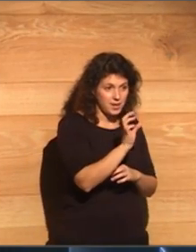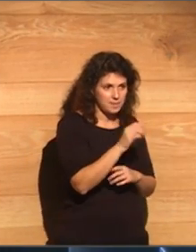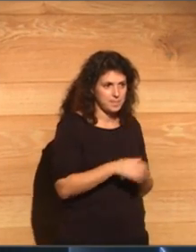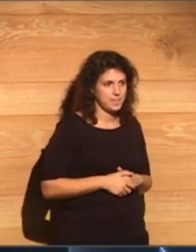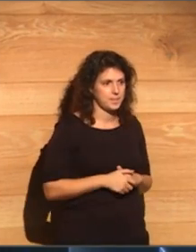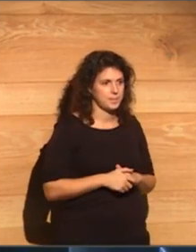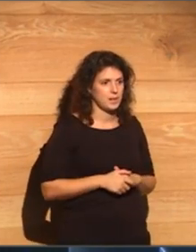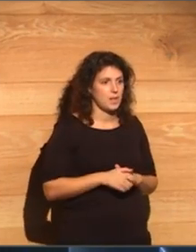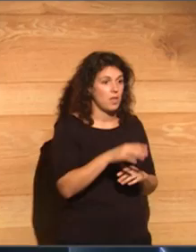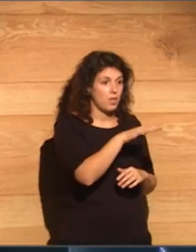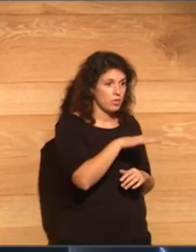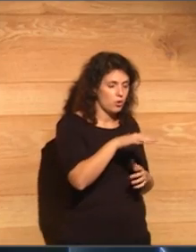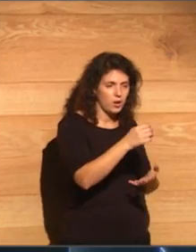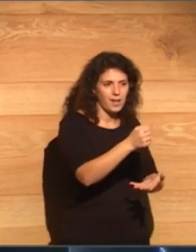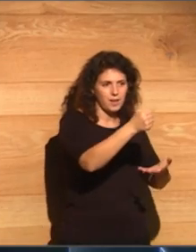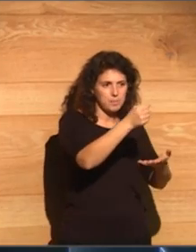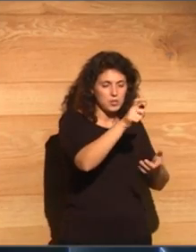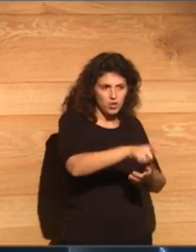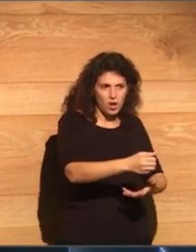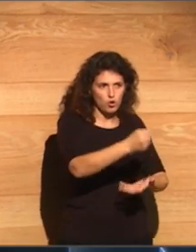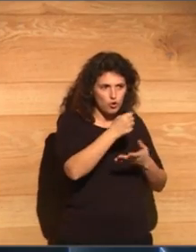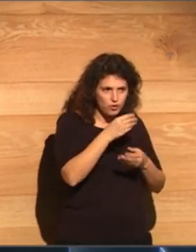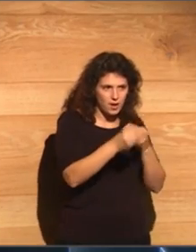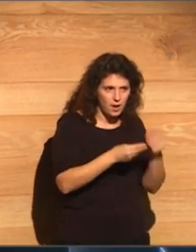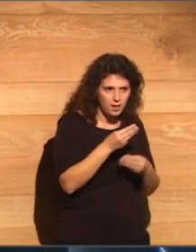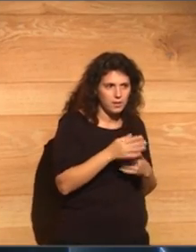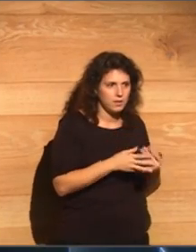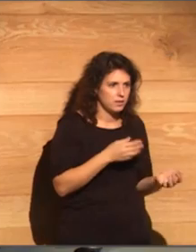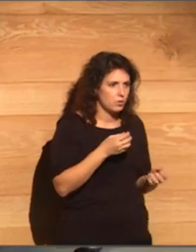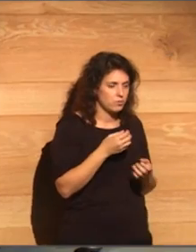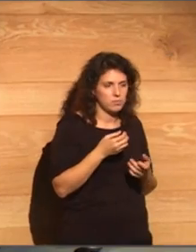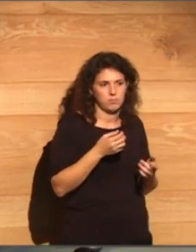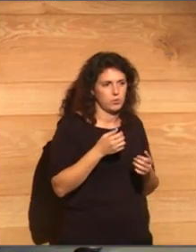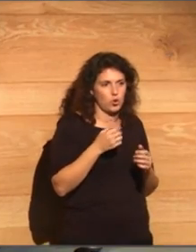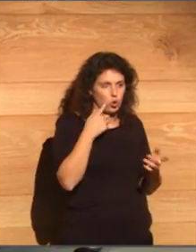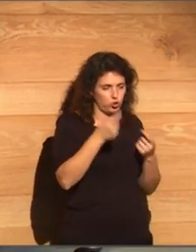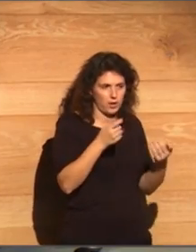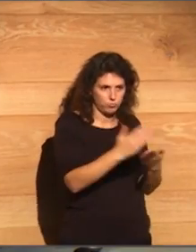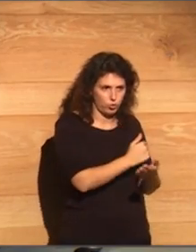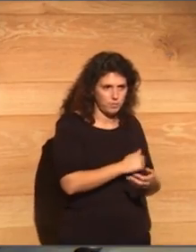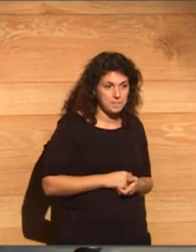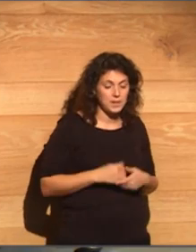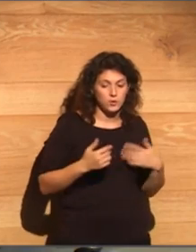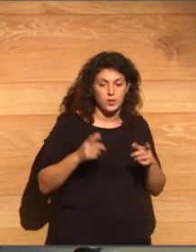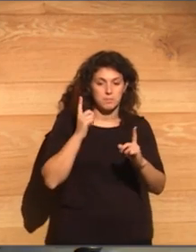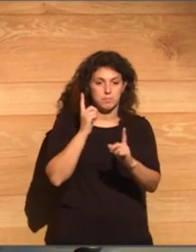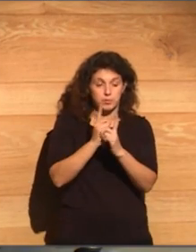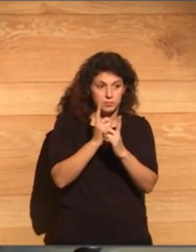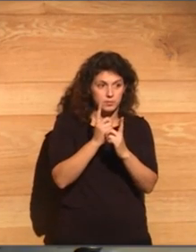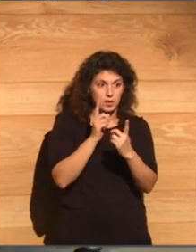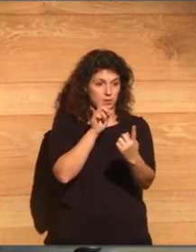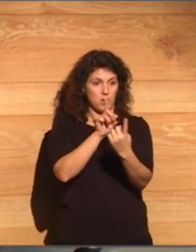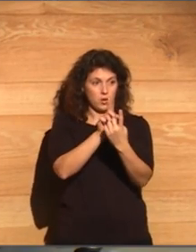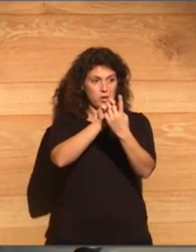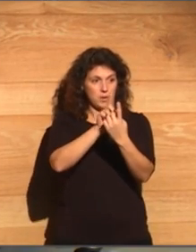la que hace los Goya y eso. Eso sí, es, la que hace los Goya, etcétera, etcétera. Y cuenta cómo mueve todo el cotarro. Se cruzó con Pilar Miró, que en ese momento